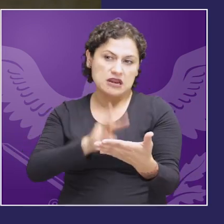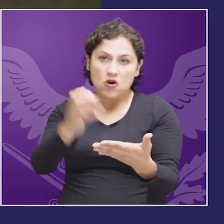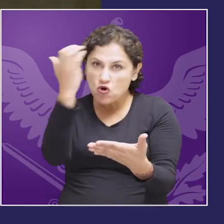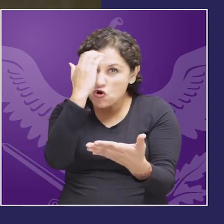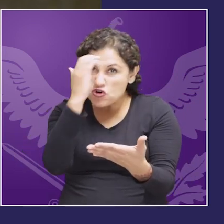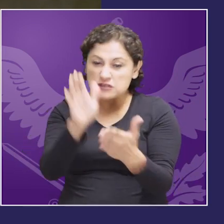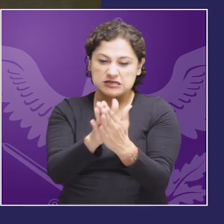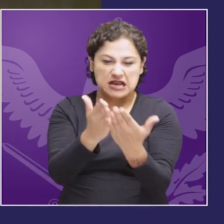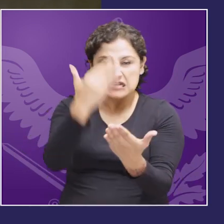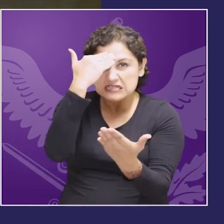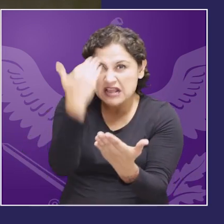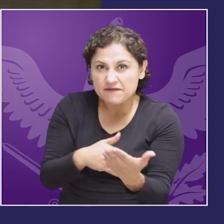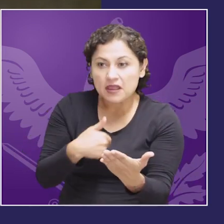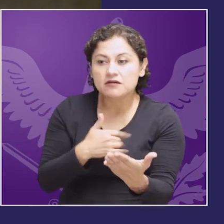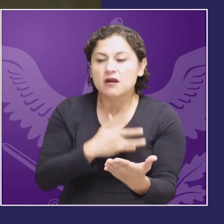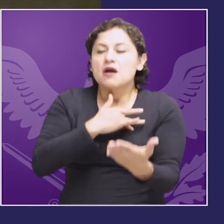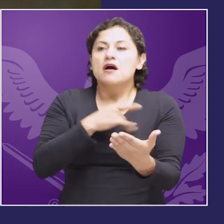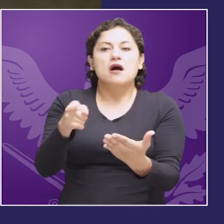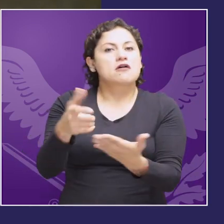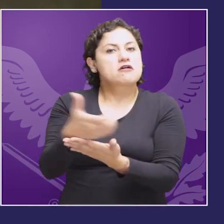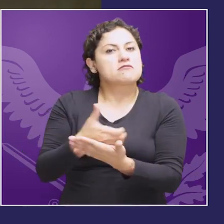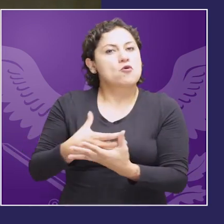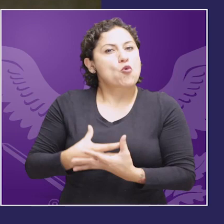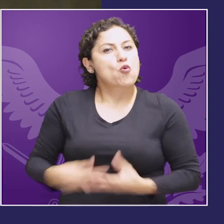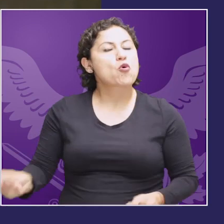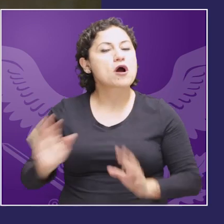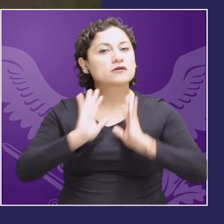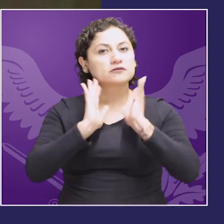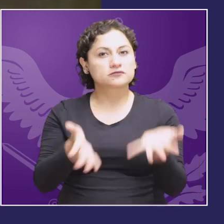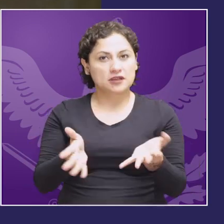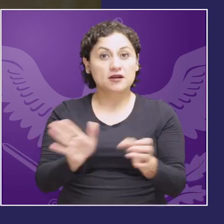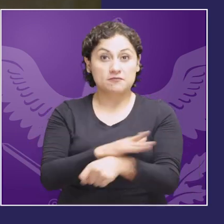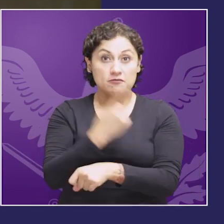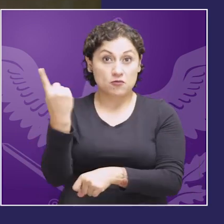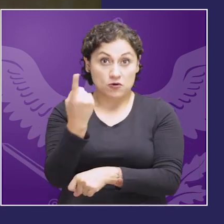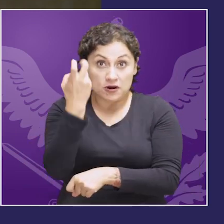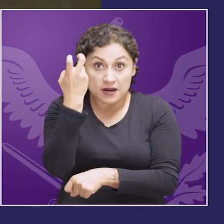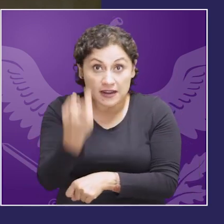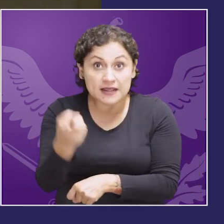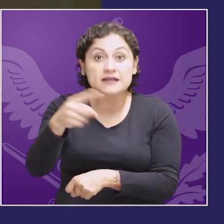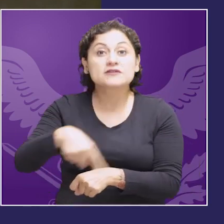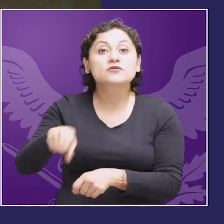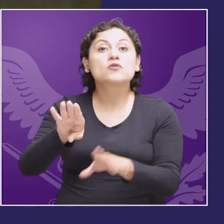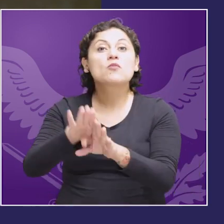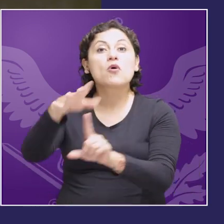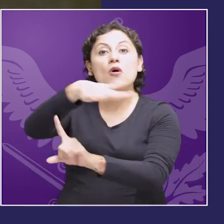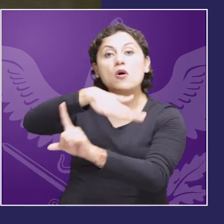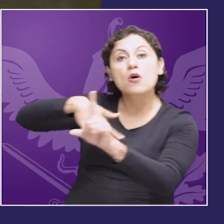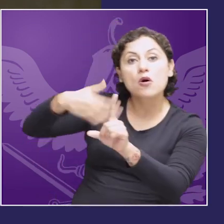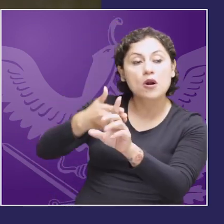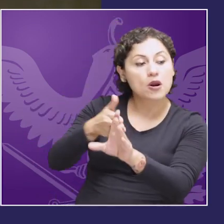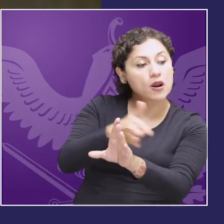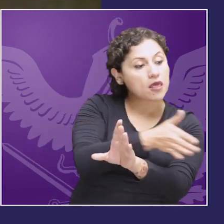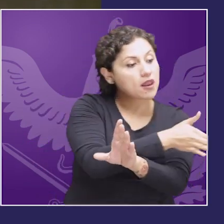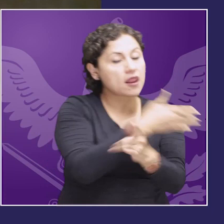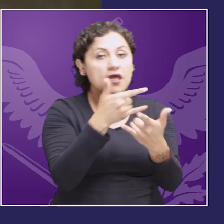pruebas, que sabía lo que estaba en el expediente, para mí eso ya es una forma de reparación. Entonces, toda esta capacitación técnica